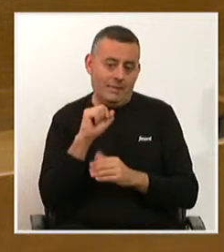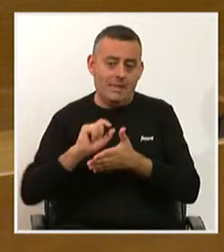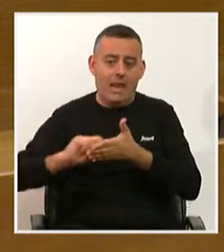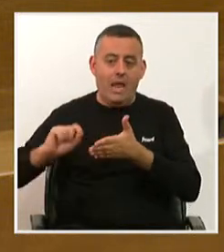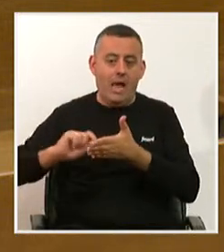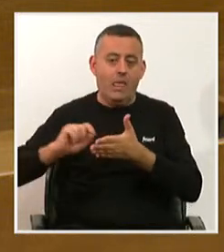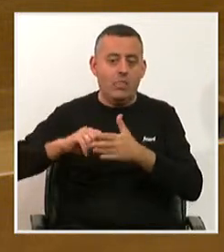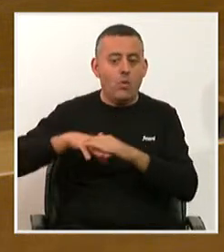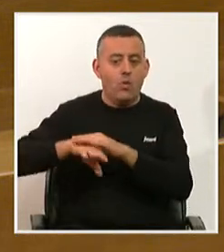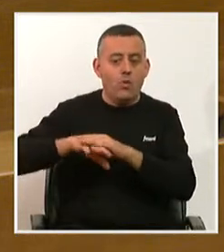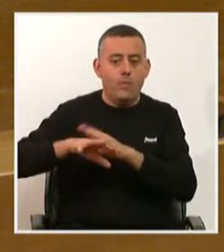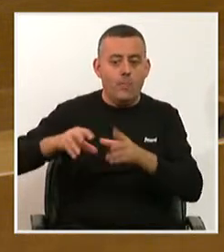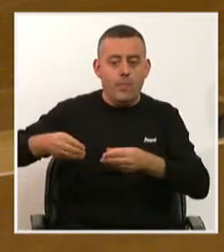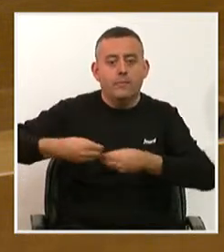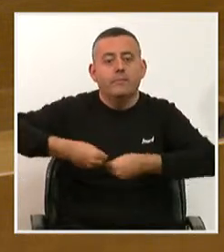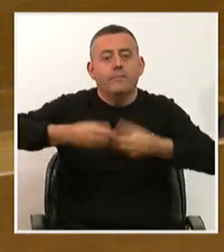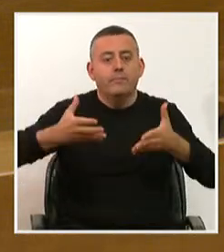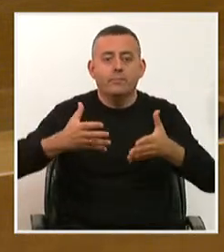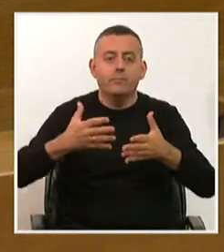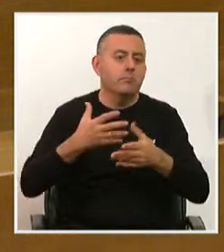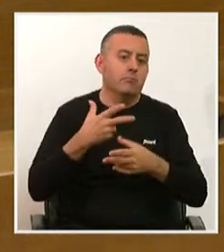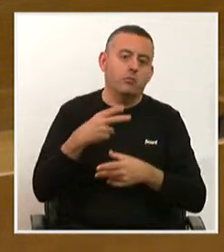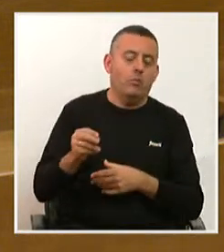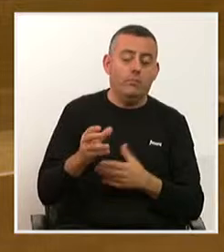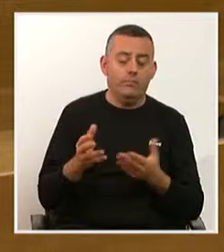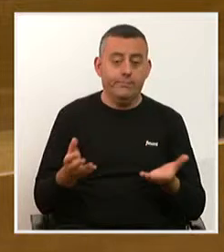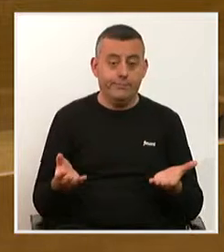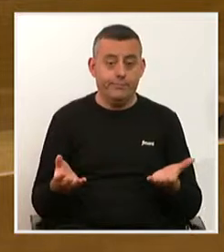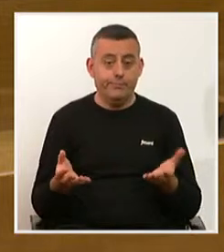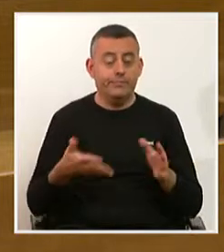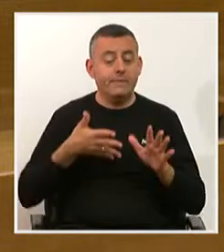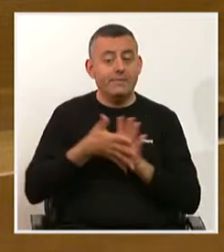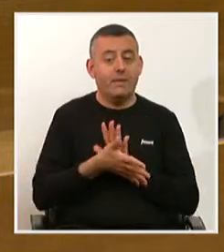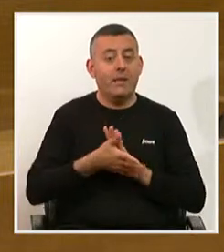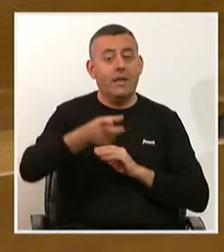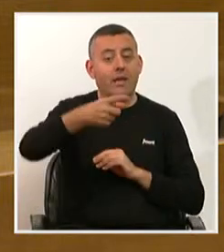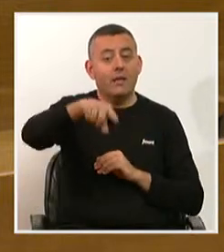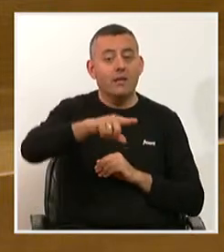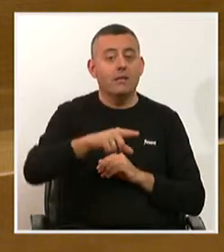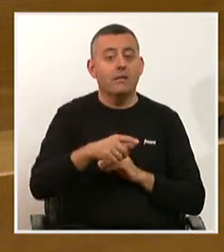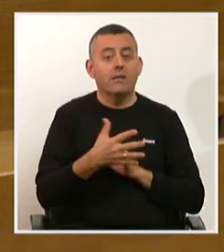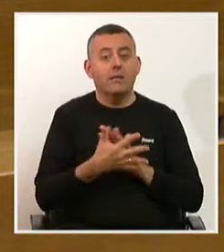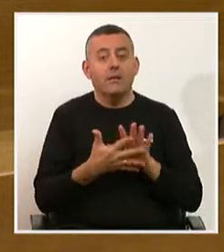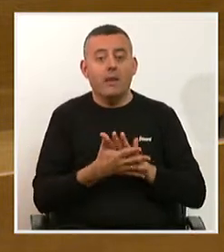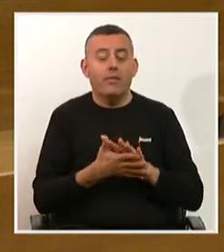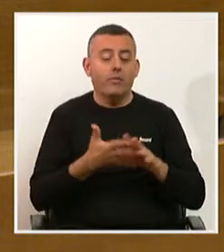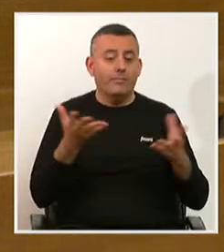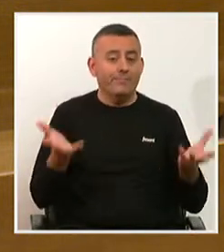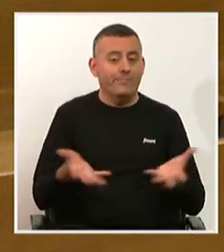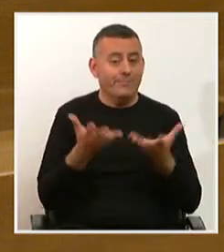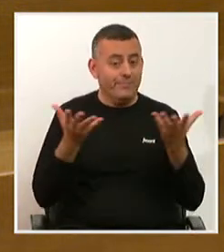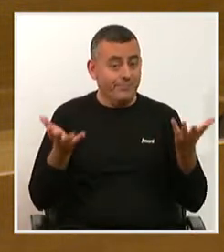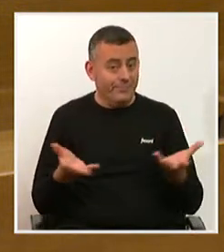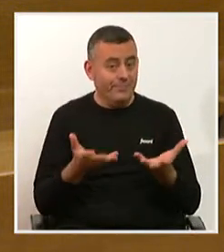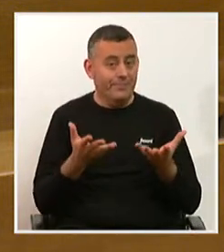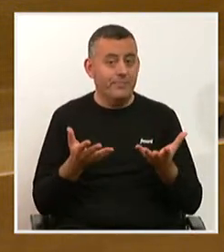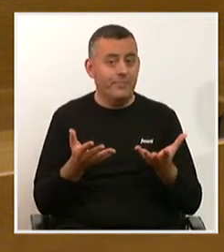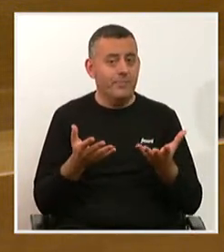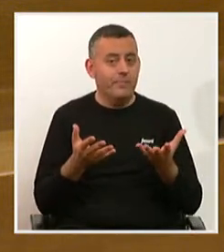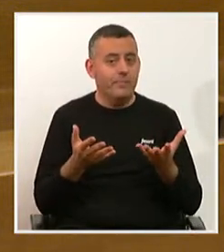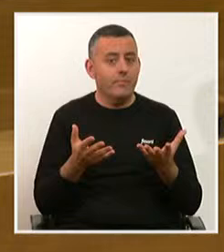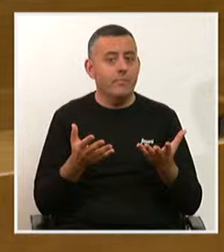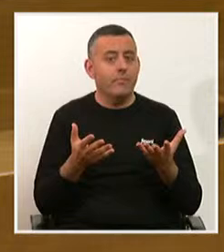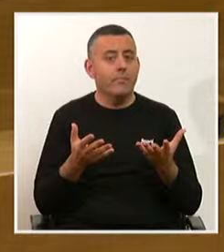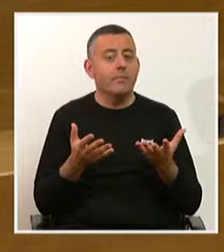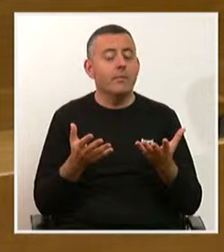señor de artifici que y son Ob pero